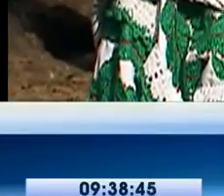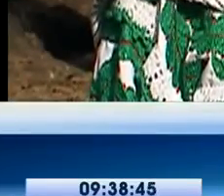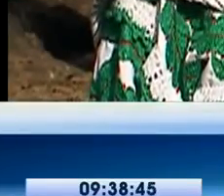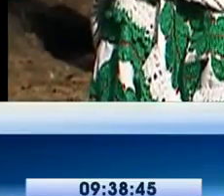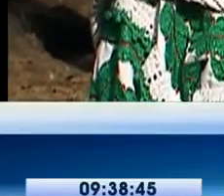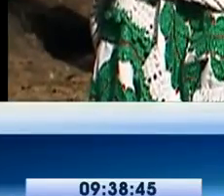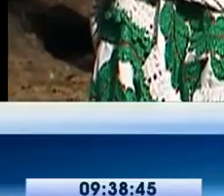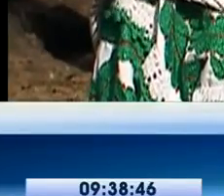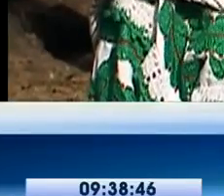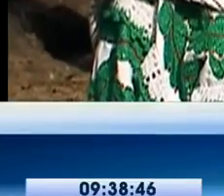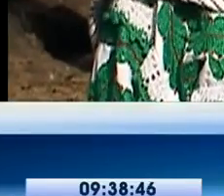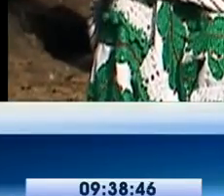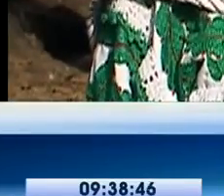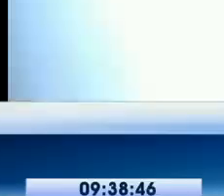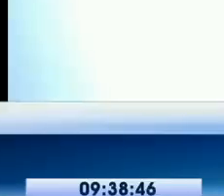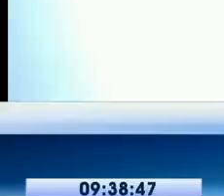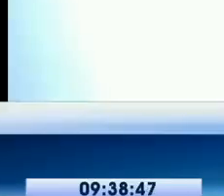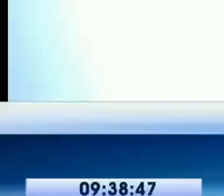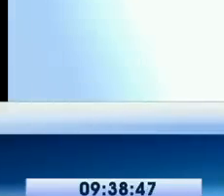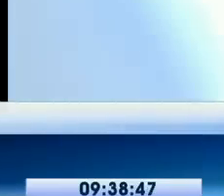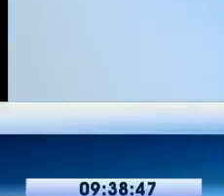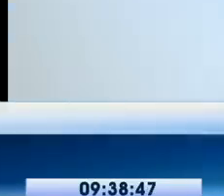tal vez por un pequeño broma.